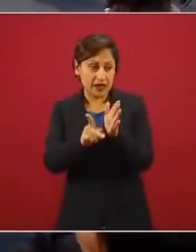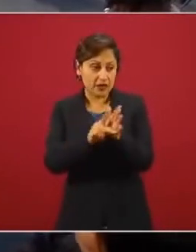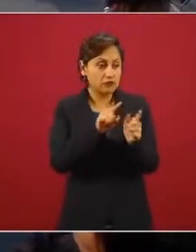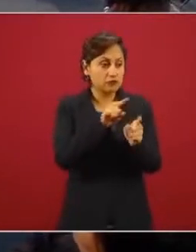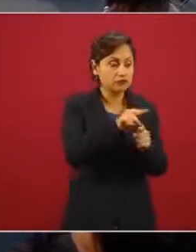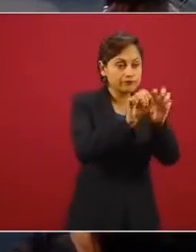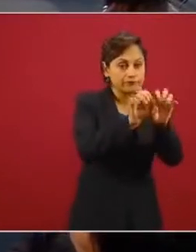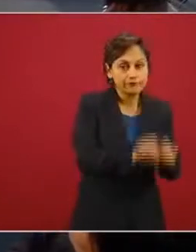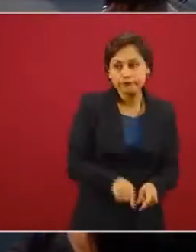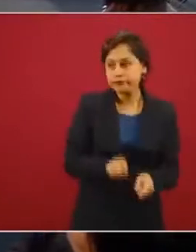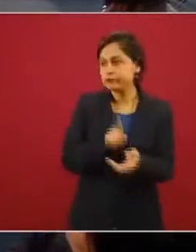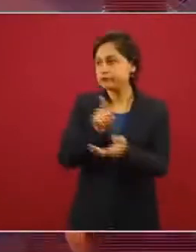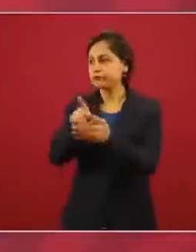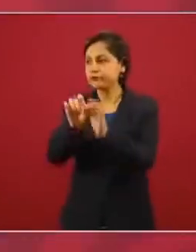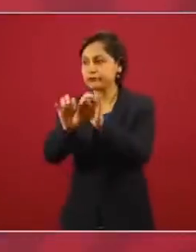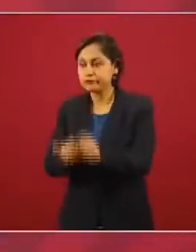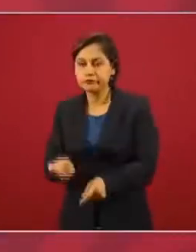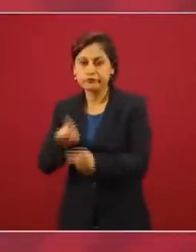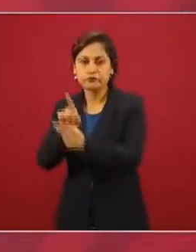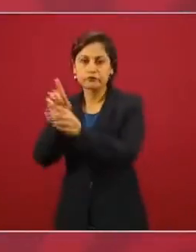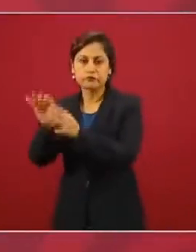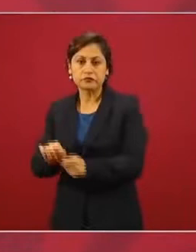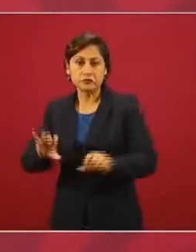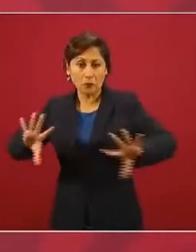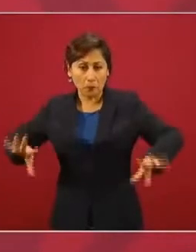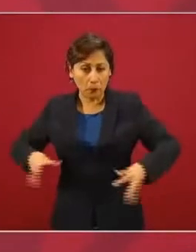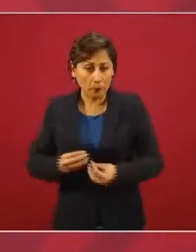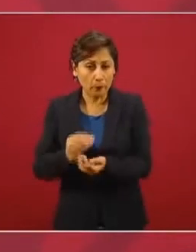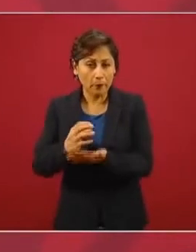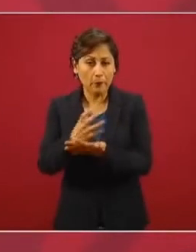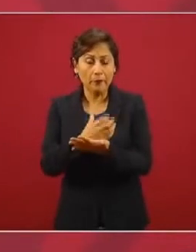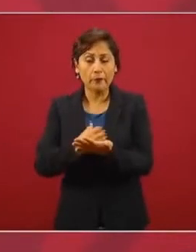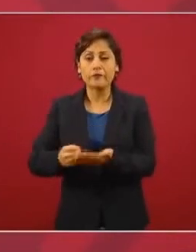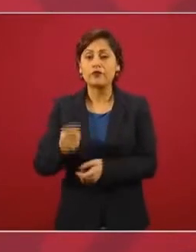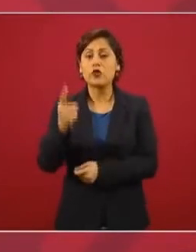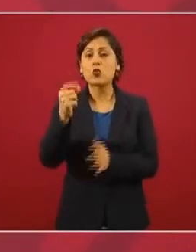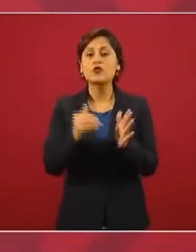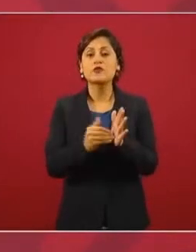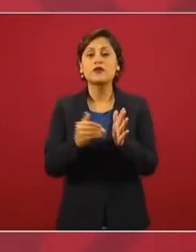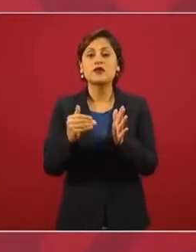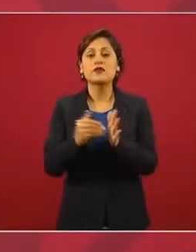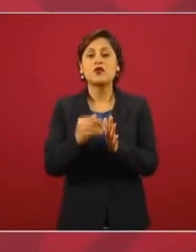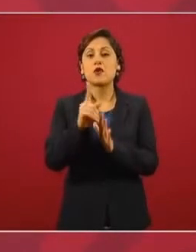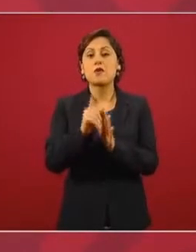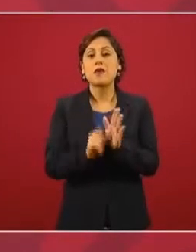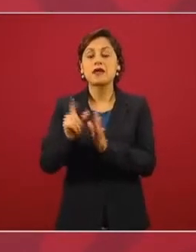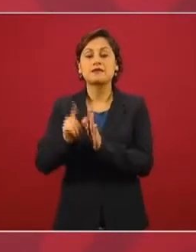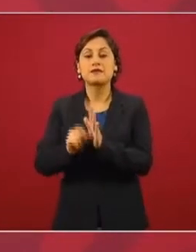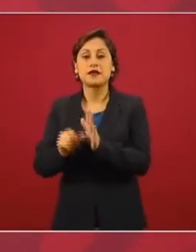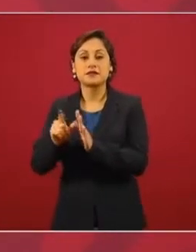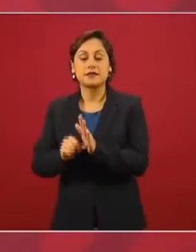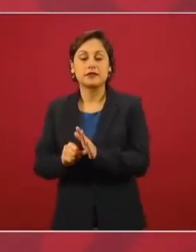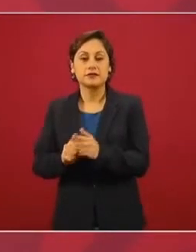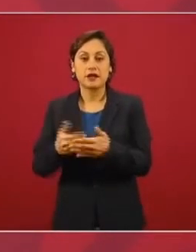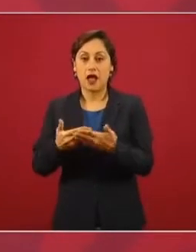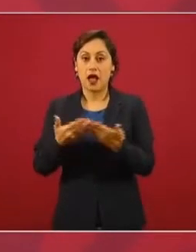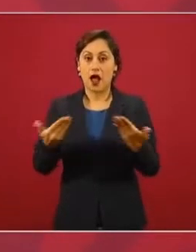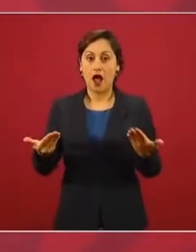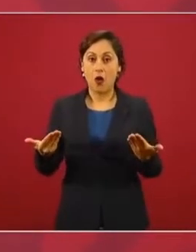pues levantaban hasta 1 millón al mes. Entonces, ahora ya no hay